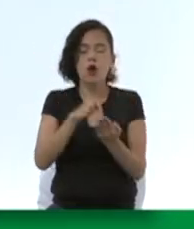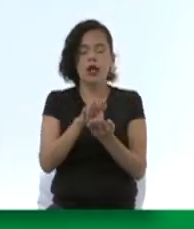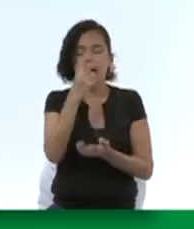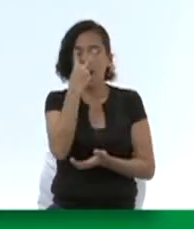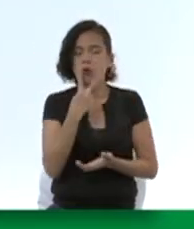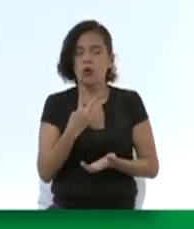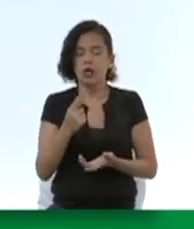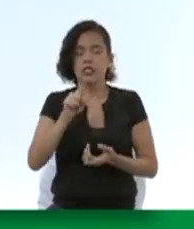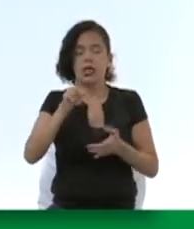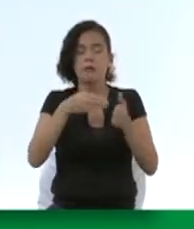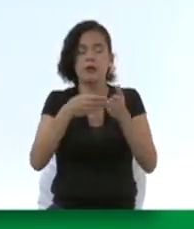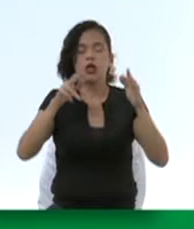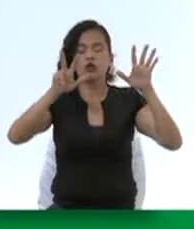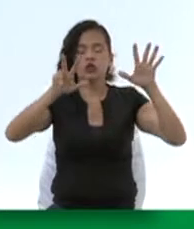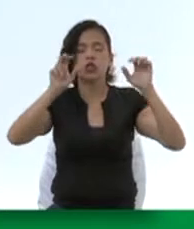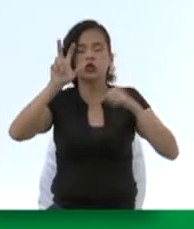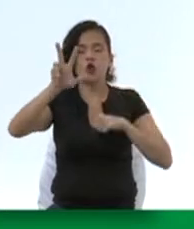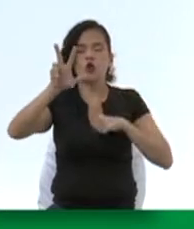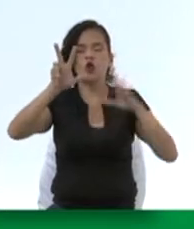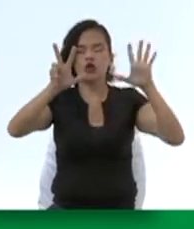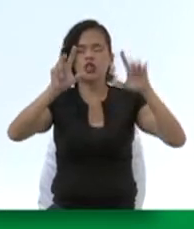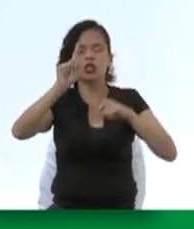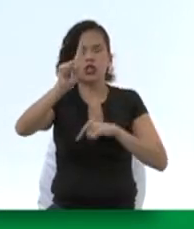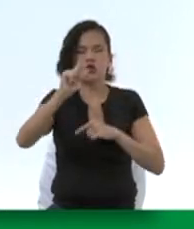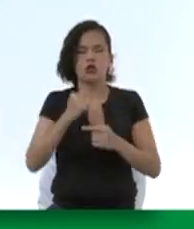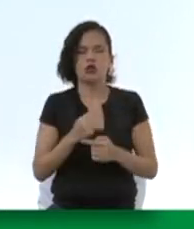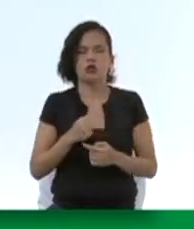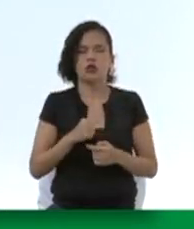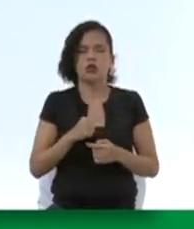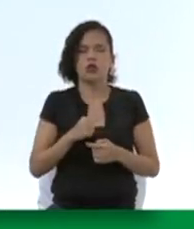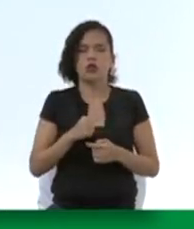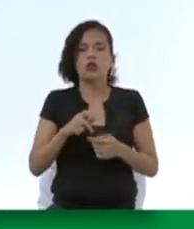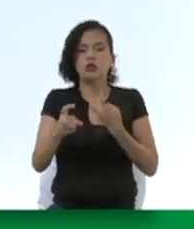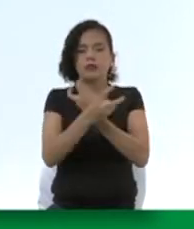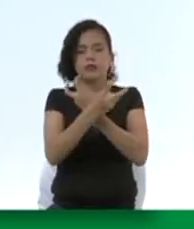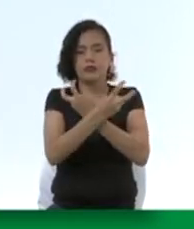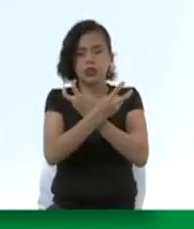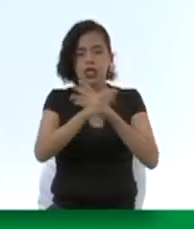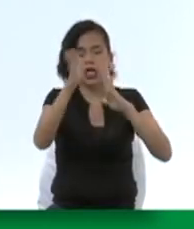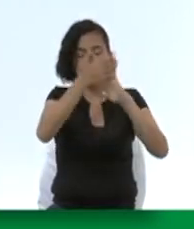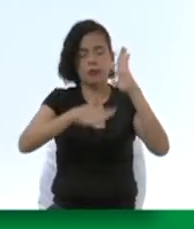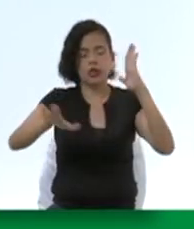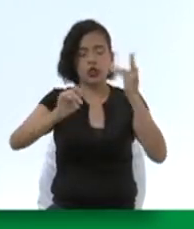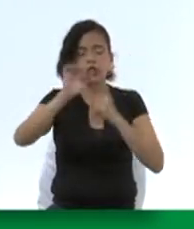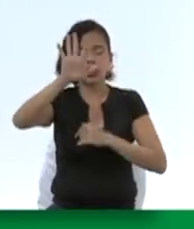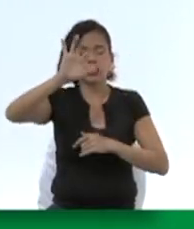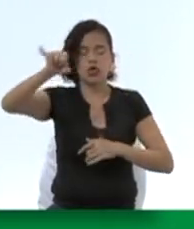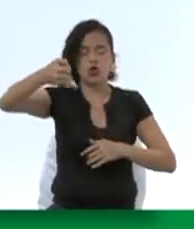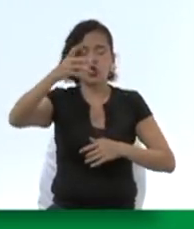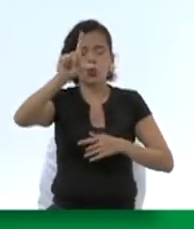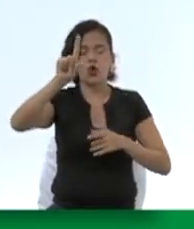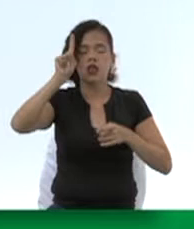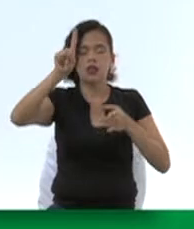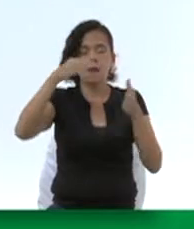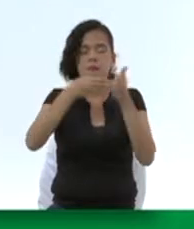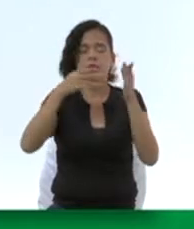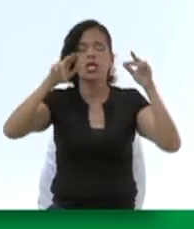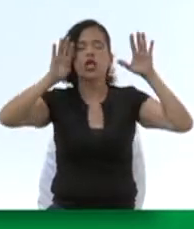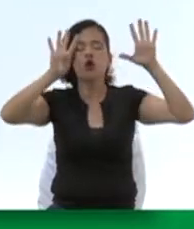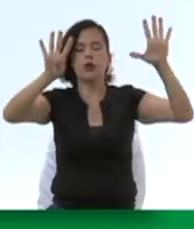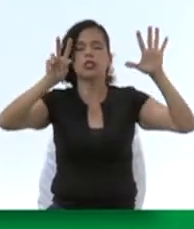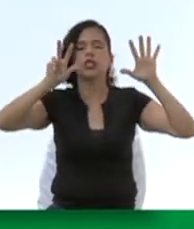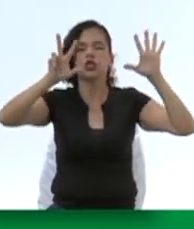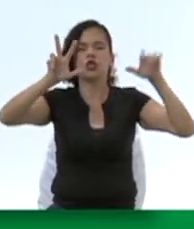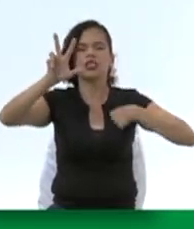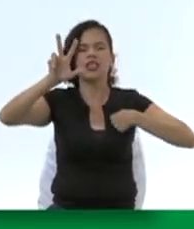murió en la completa pobreza en 1881. Sus restos reposan en el Panteón Nacional desde el 5